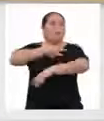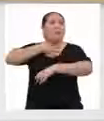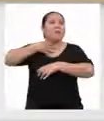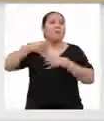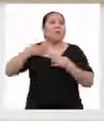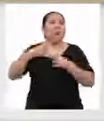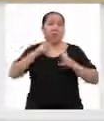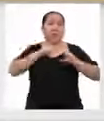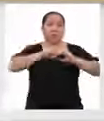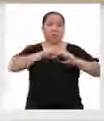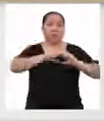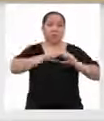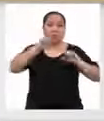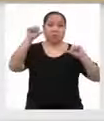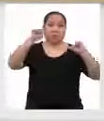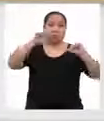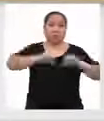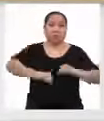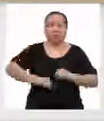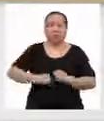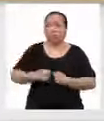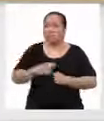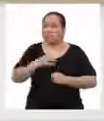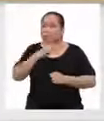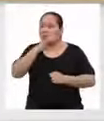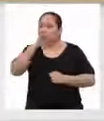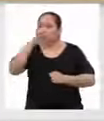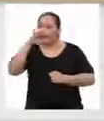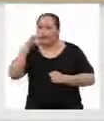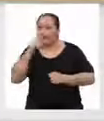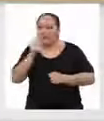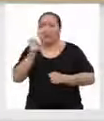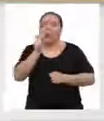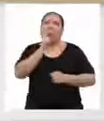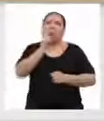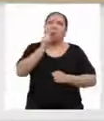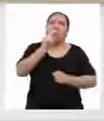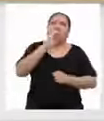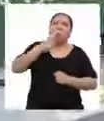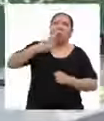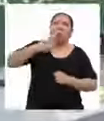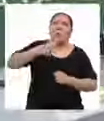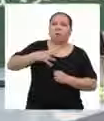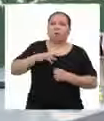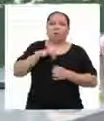cardíacos, adicciones, obesidad y hasta